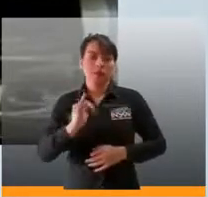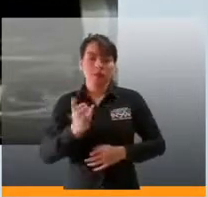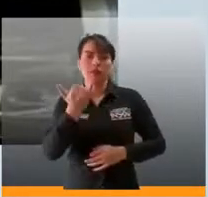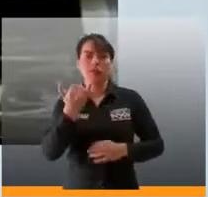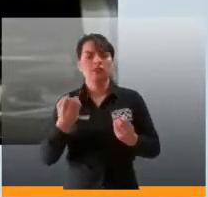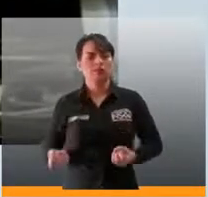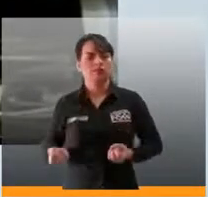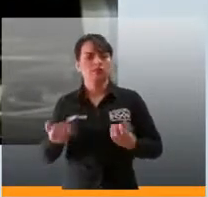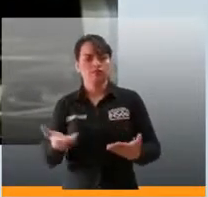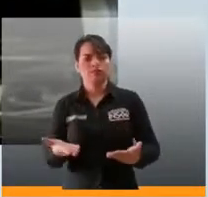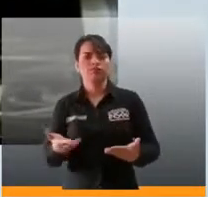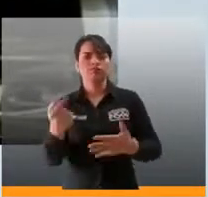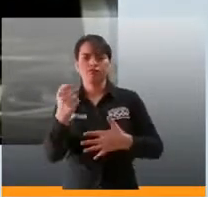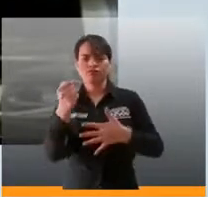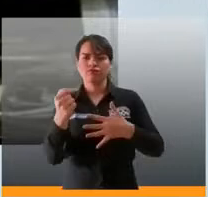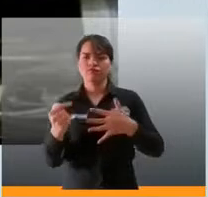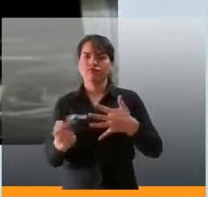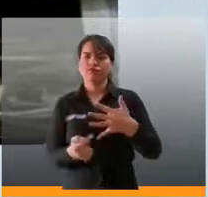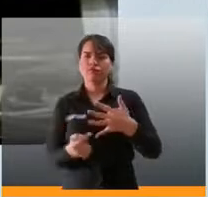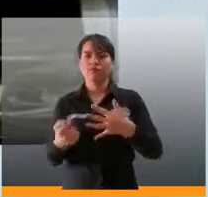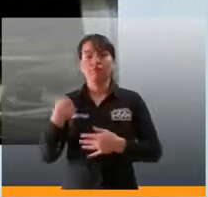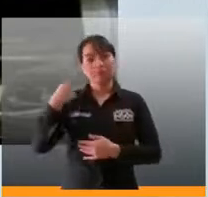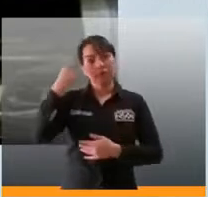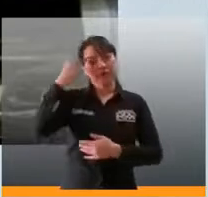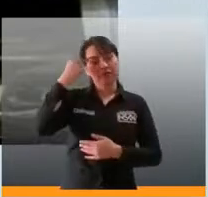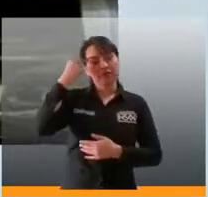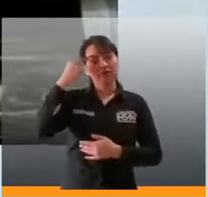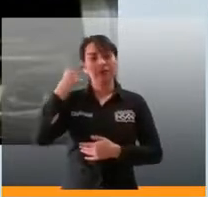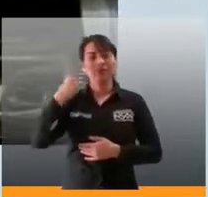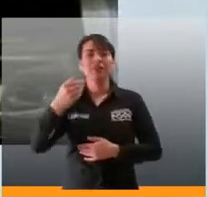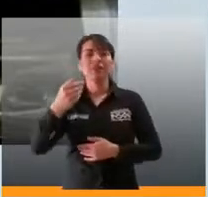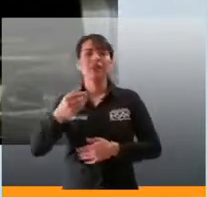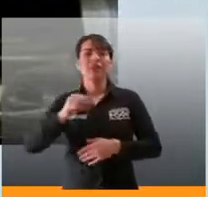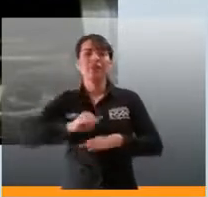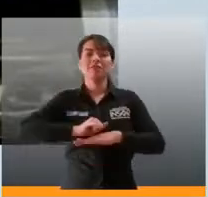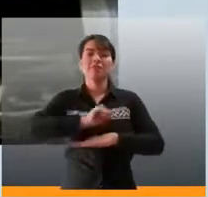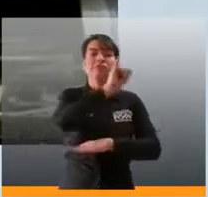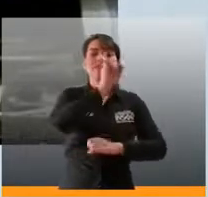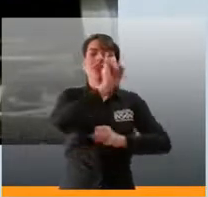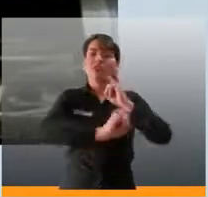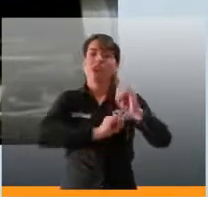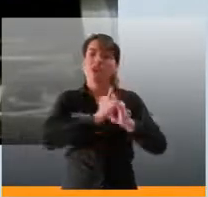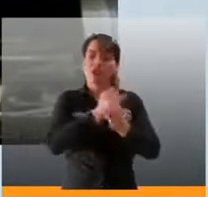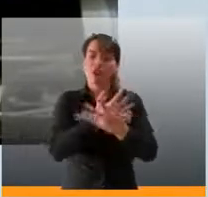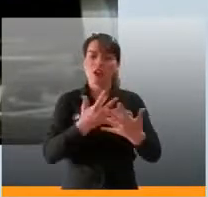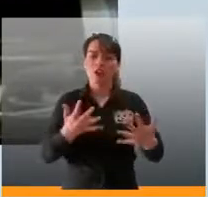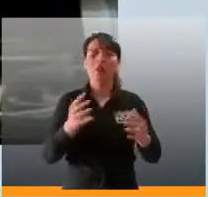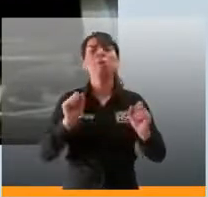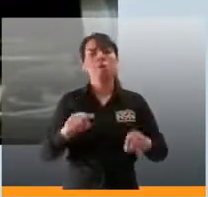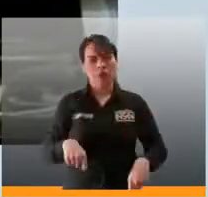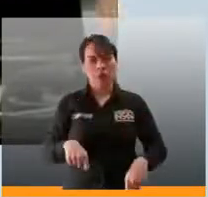oportunidades. Yo creo que los viajes internacionales se pueden restringir